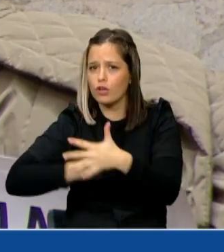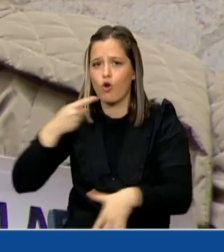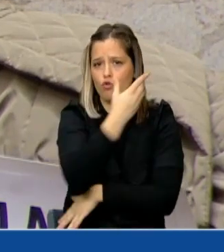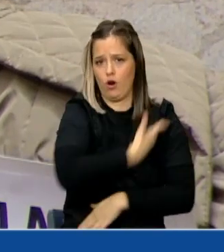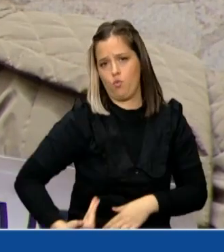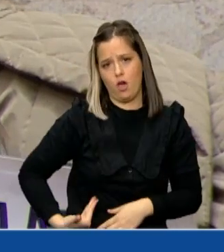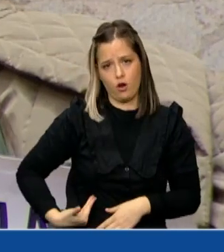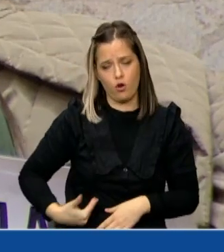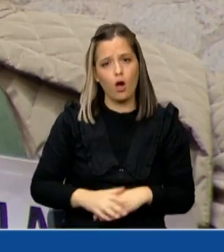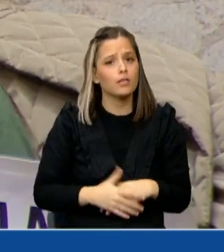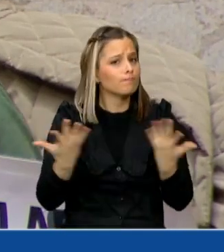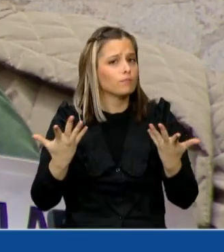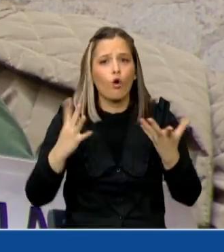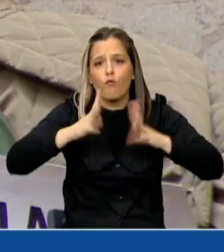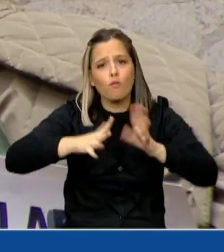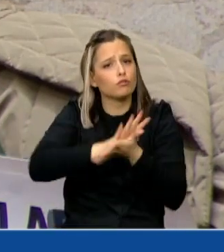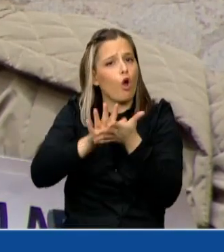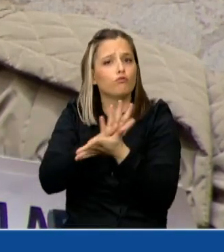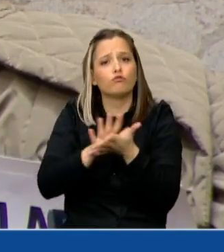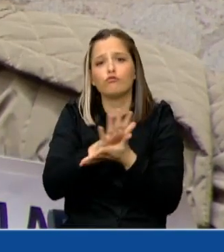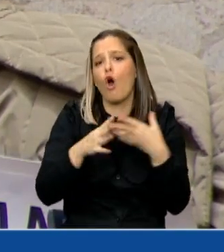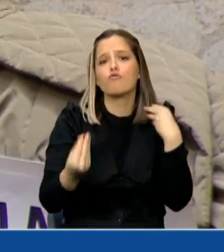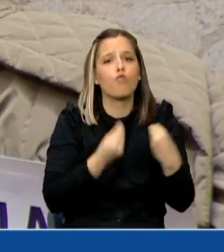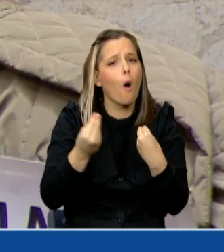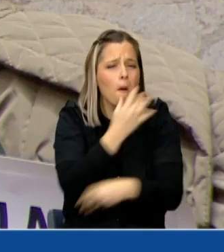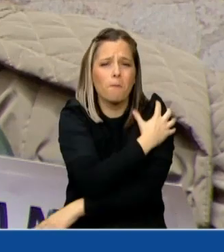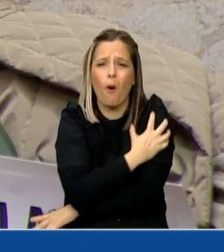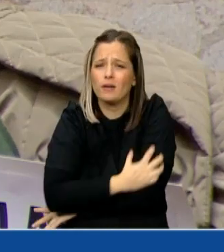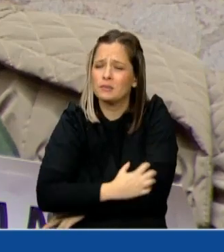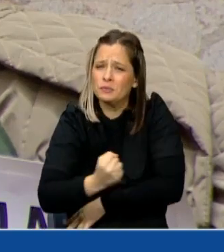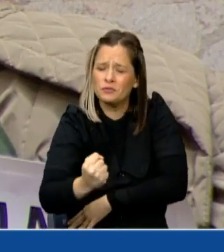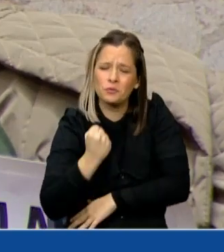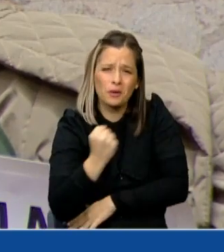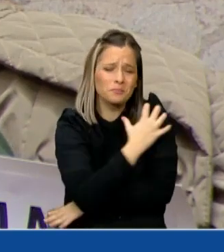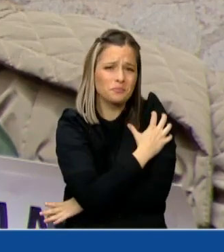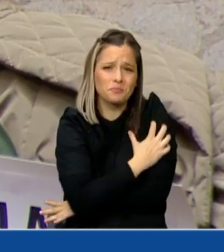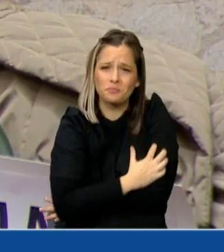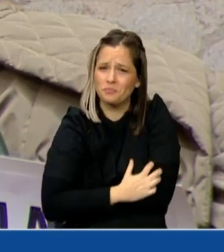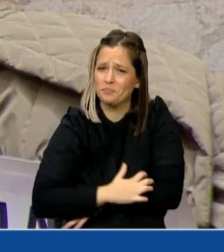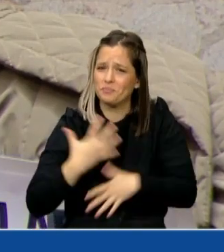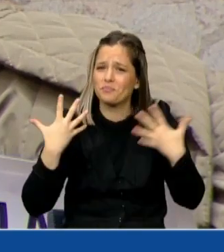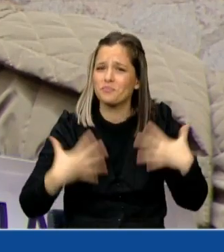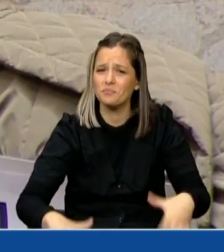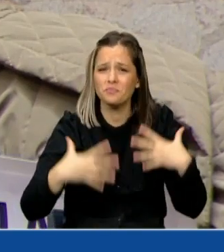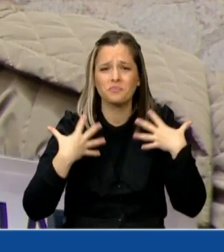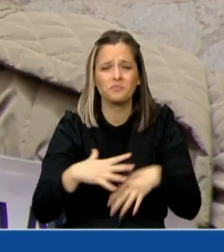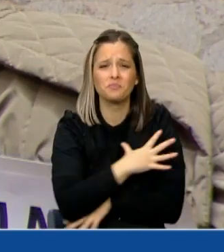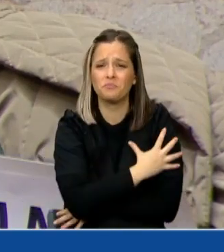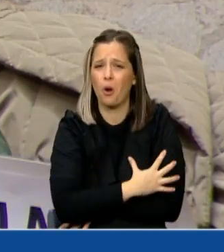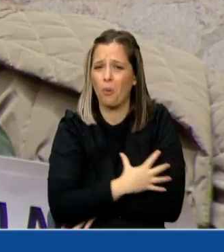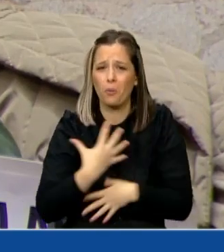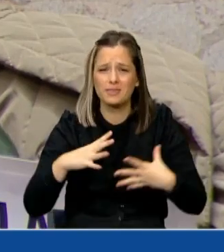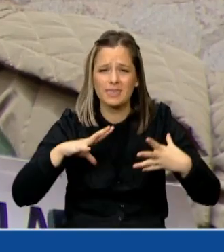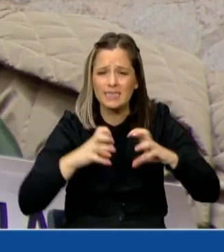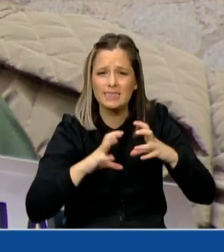que en ese sentido la única salida a este cuadro de aguda pobreza, de aguda crisis social a la que nos